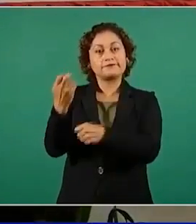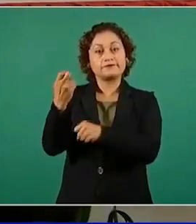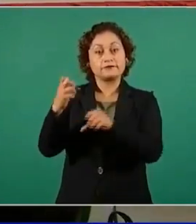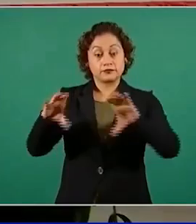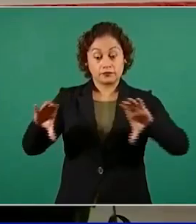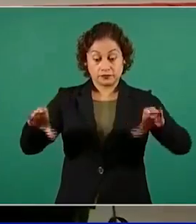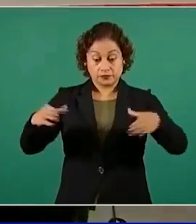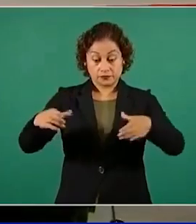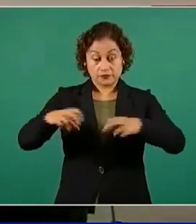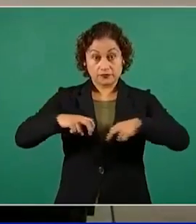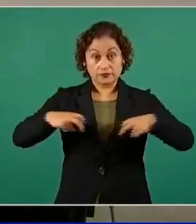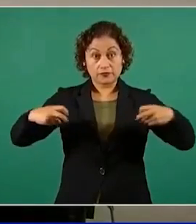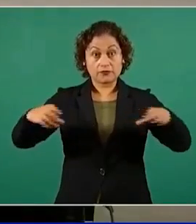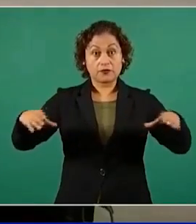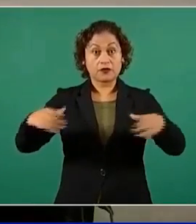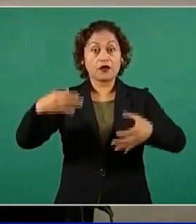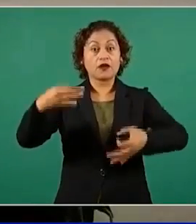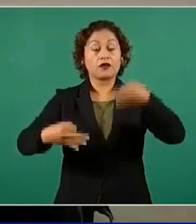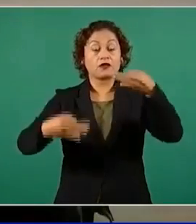esta